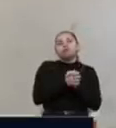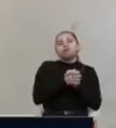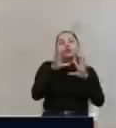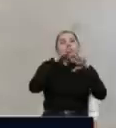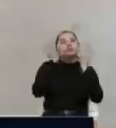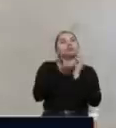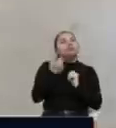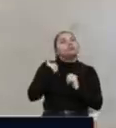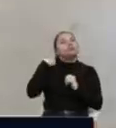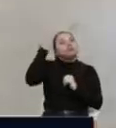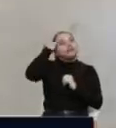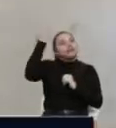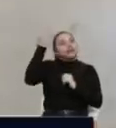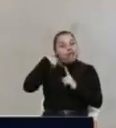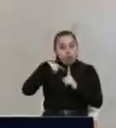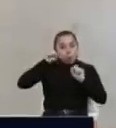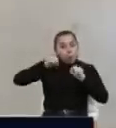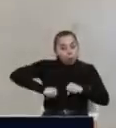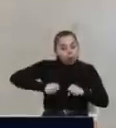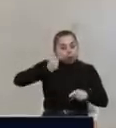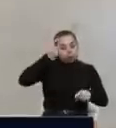ideal que puede volverse realidad,